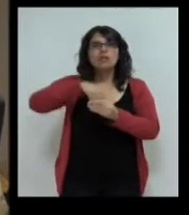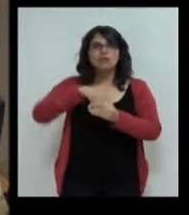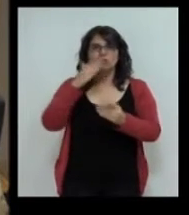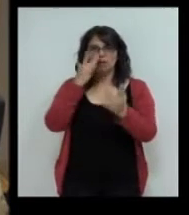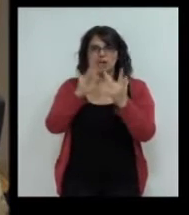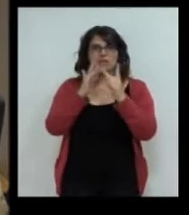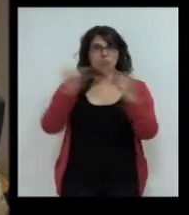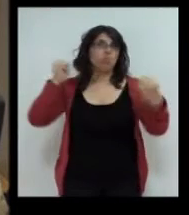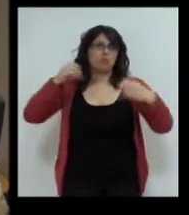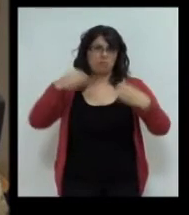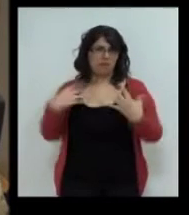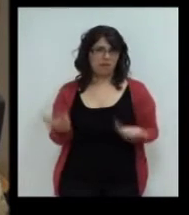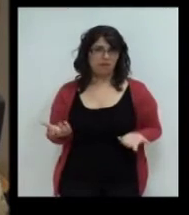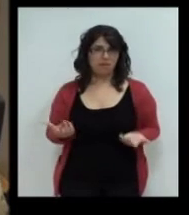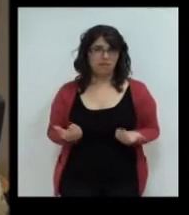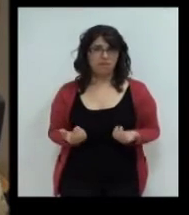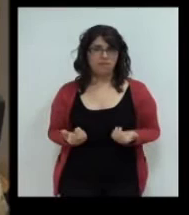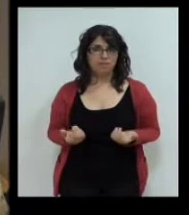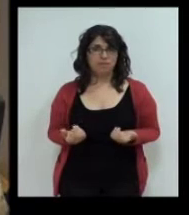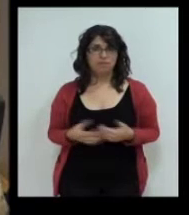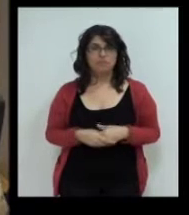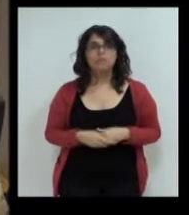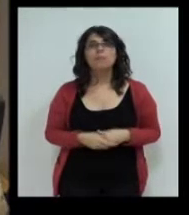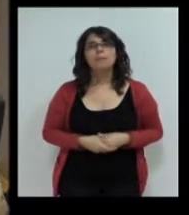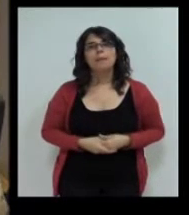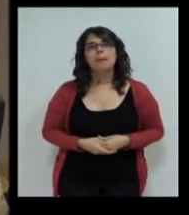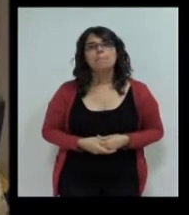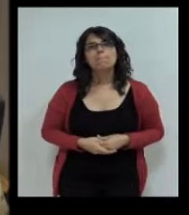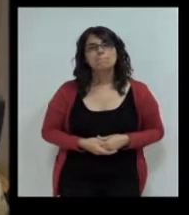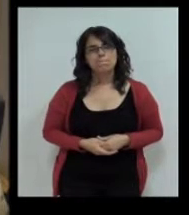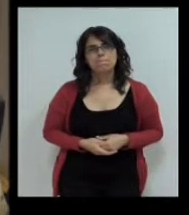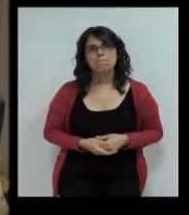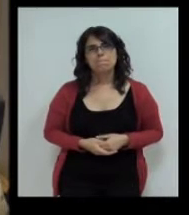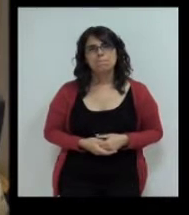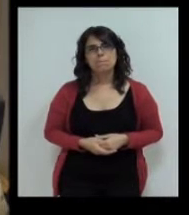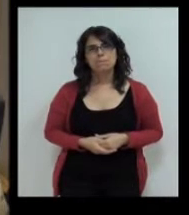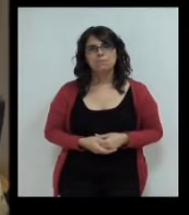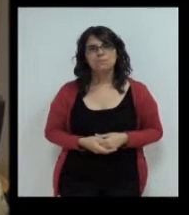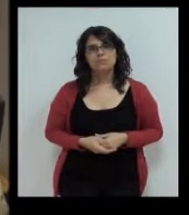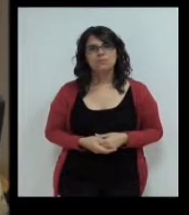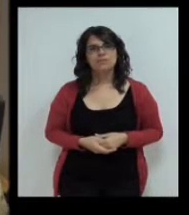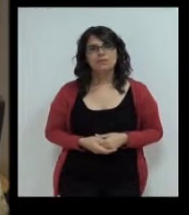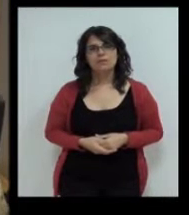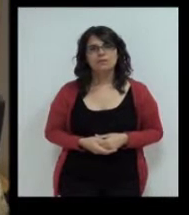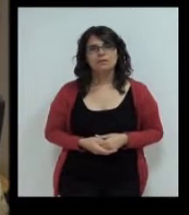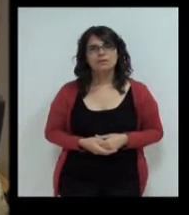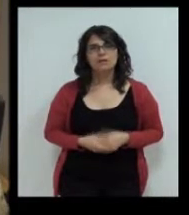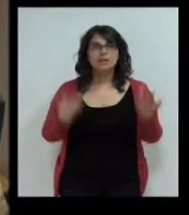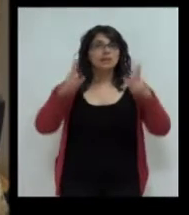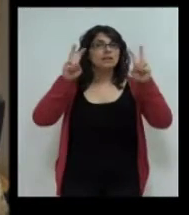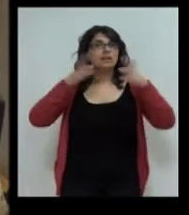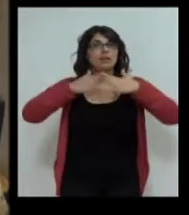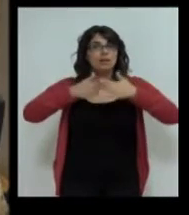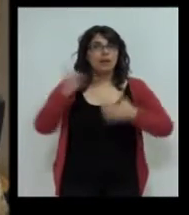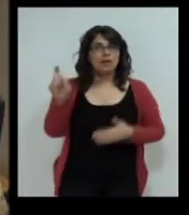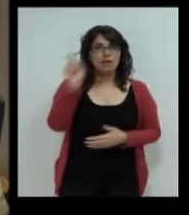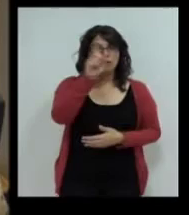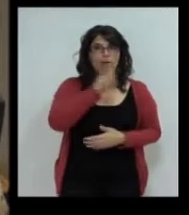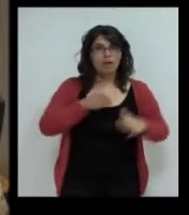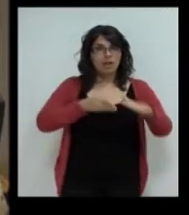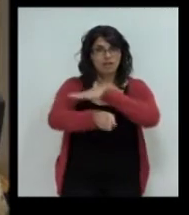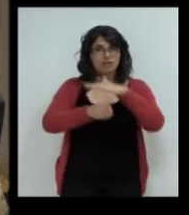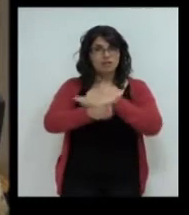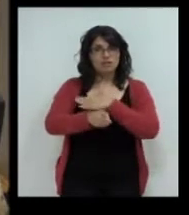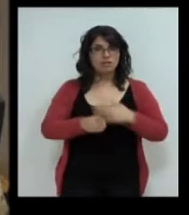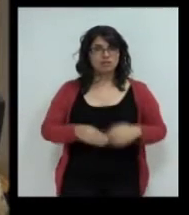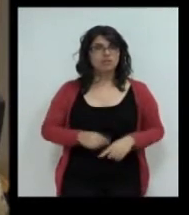contenido multimedia. Entonces la Ley General Audiovisual no entra ahí, eso es cierto. Y con respecto a las herramientas de navegación y acceso, pues tampoco hay